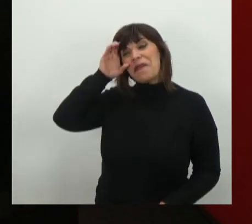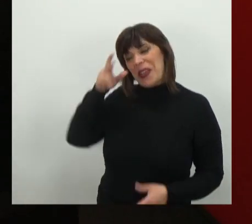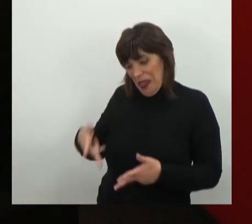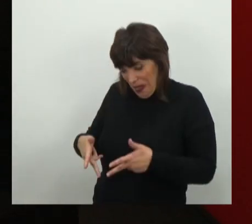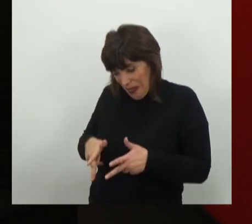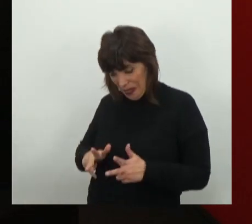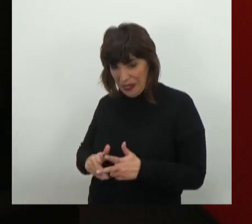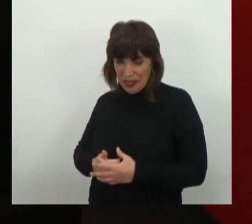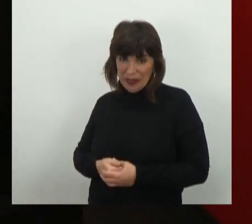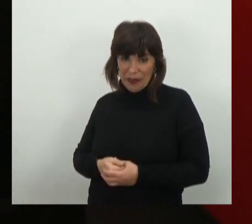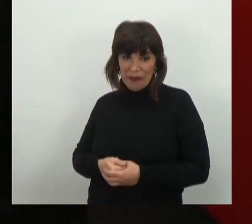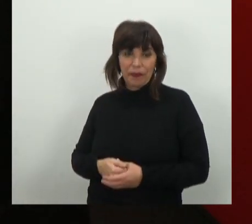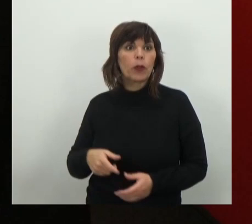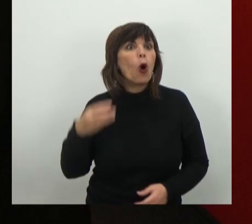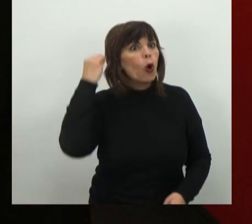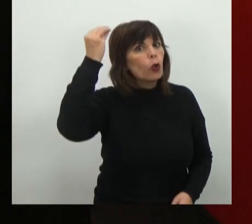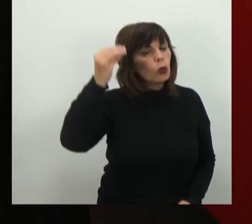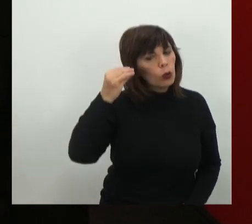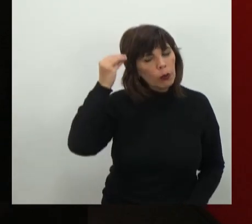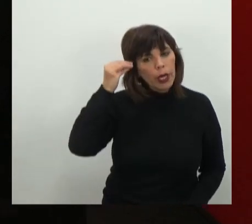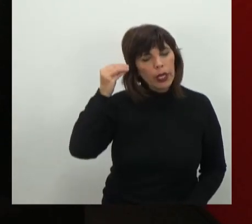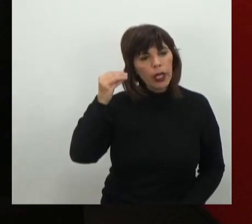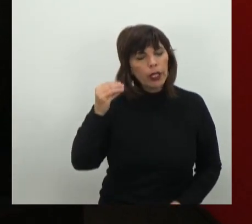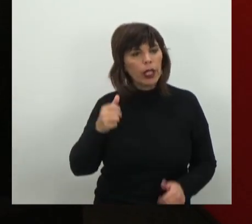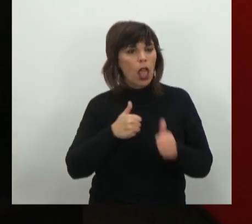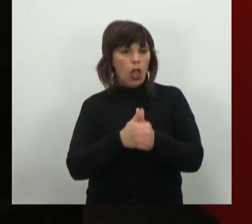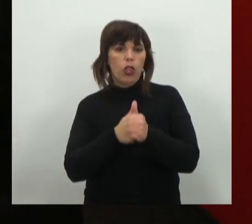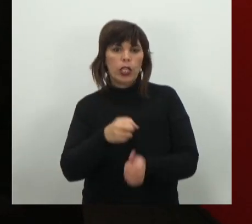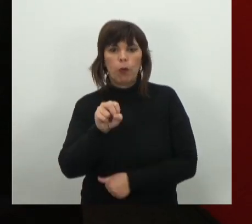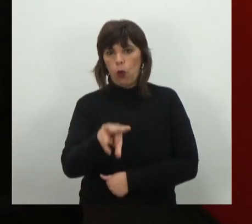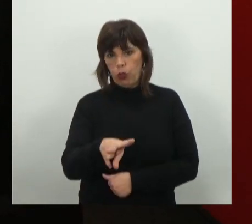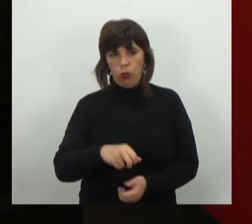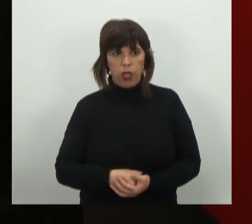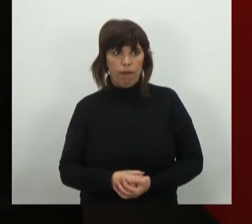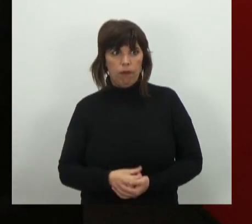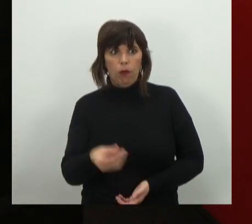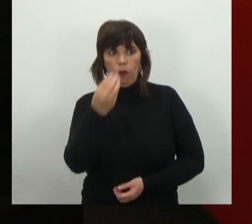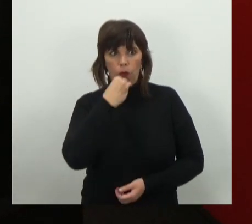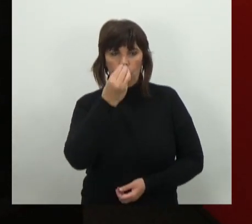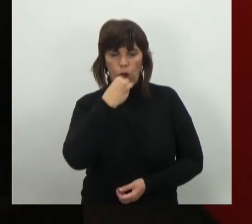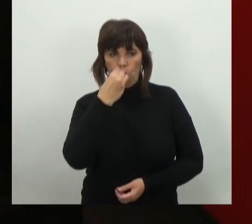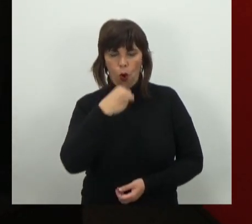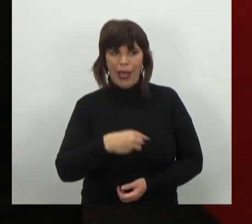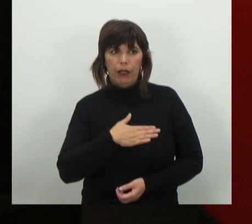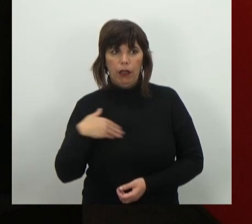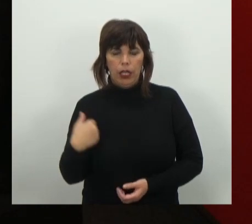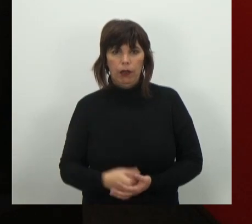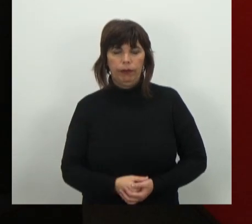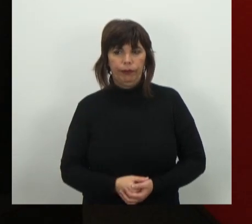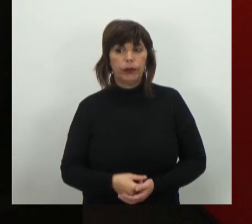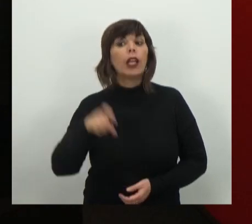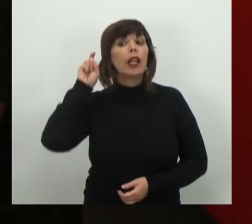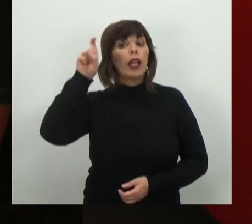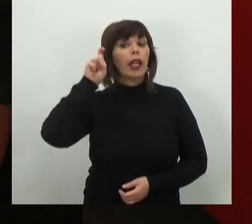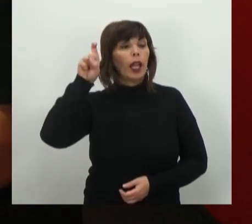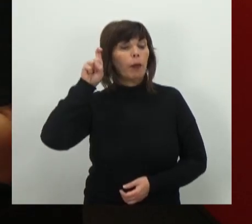Imagínate, habían 12 apóstoles que sabían comer como no te puedes imaginar. A su maestro Jesucristo